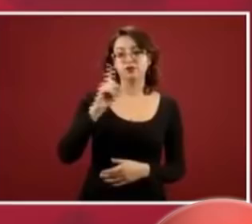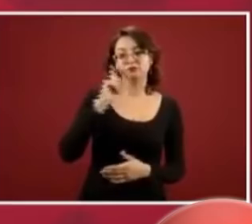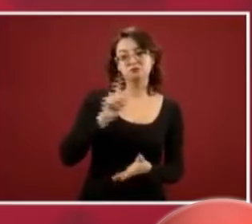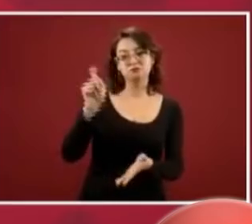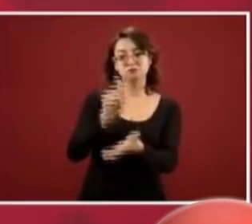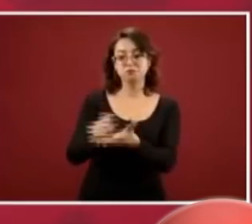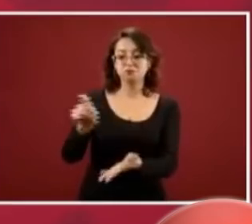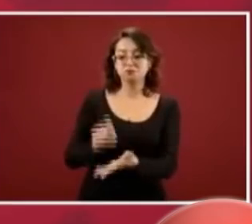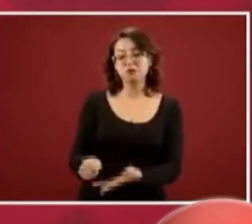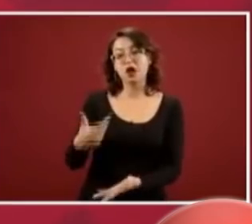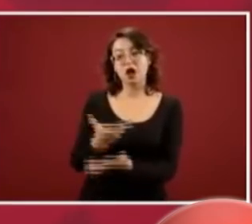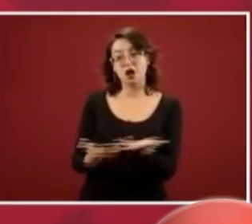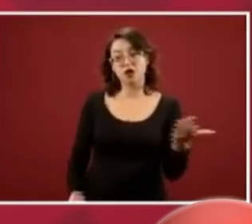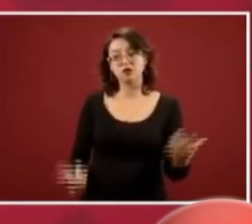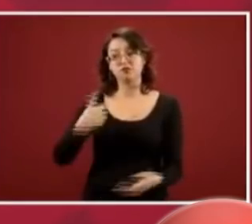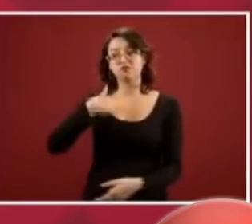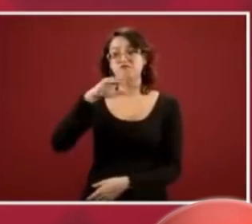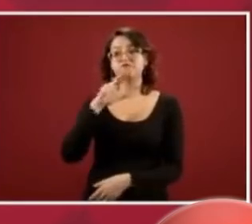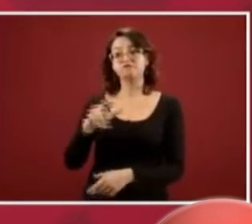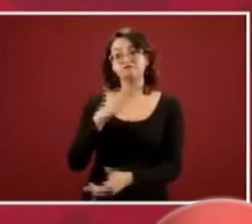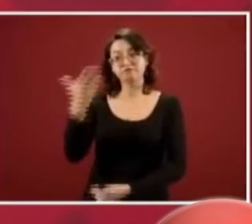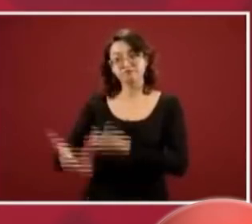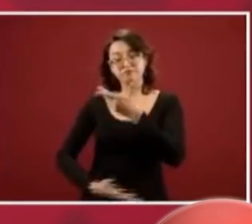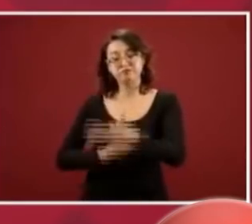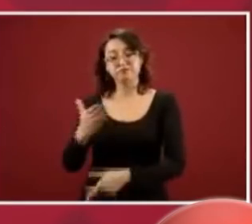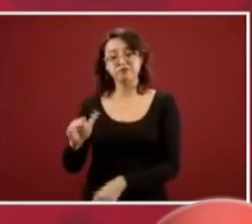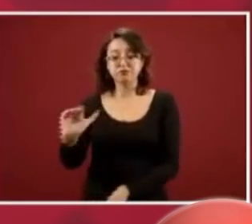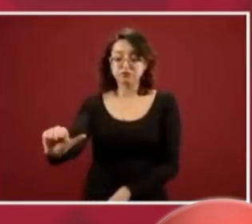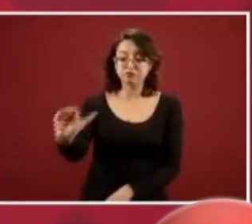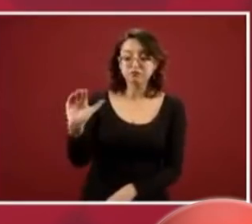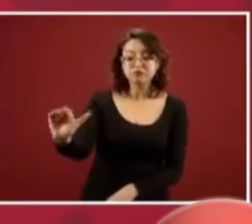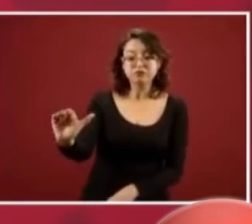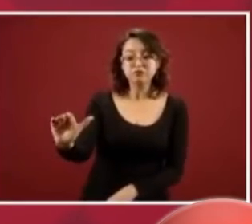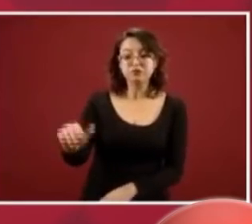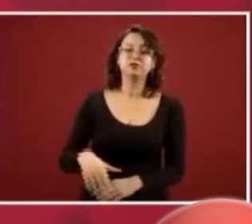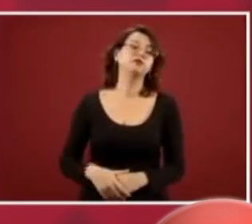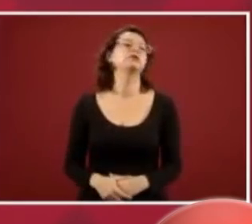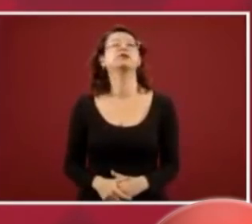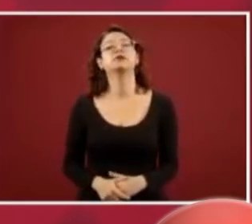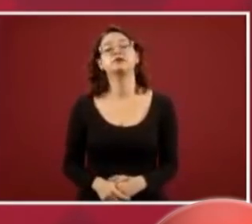escritora, de que si hubiésemos continuado